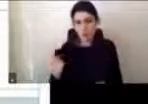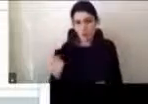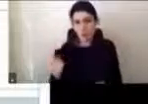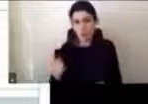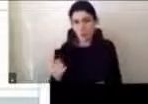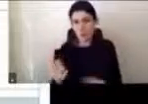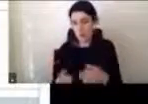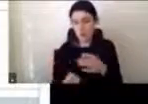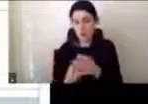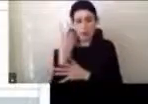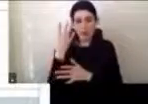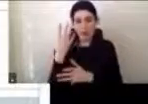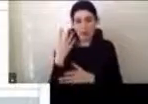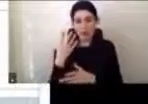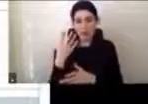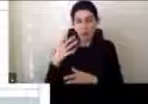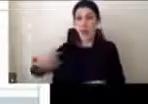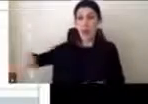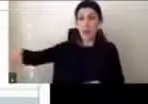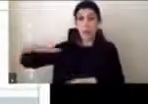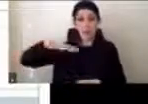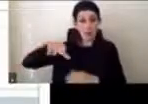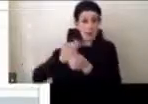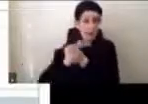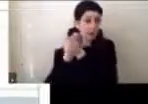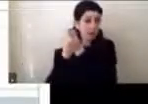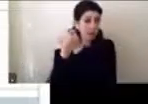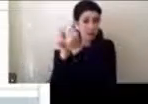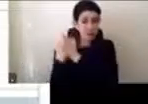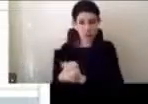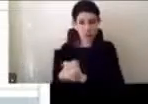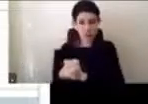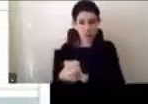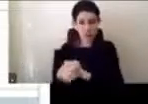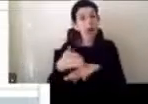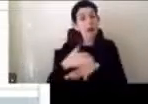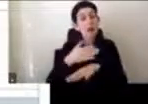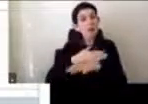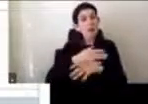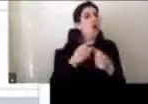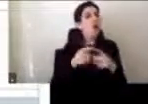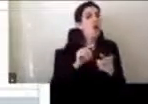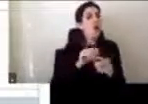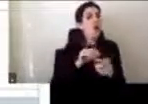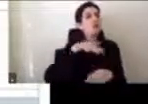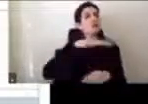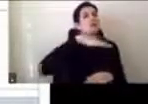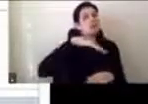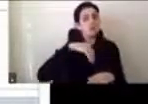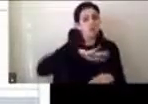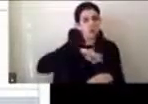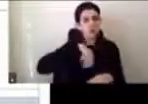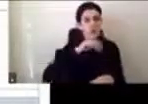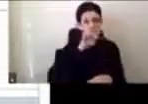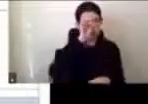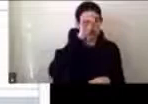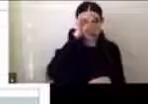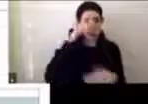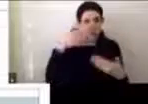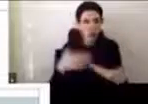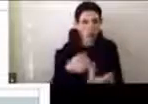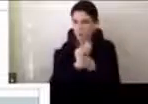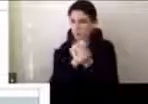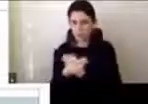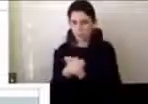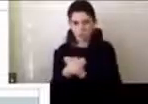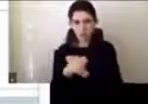está cambiando el ambiente al cual nosotros estábamos habituados, está cambiando. Por lo tanto, nuestro